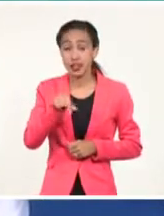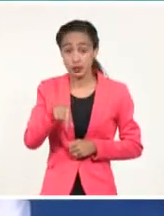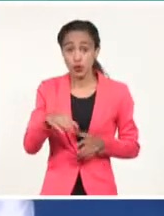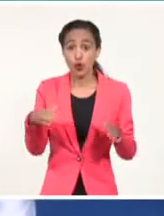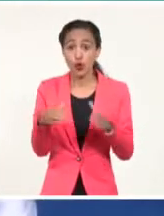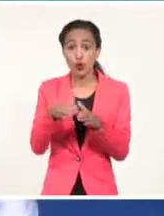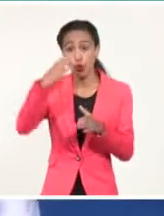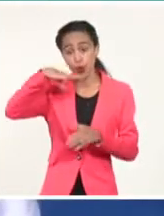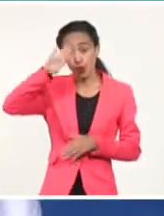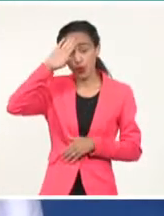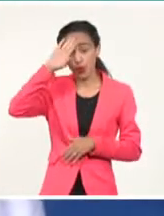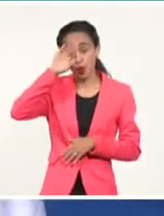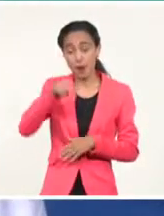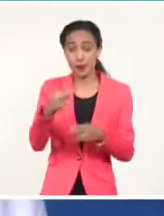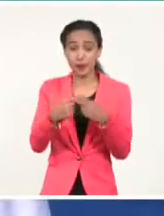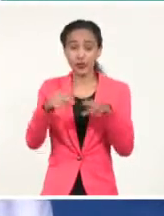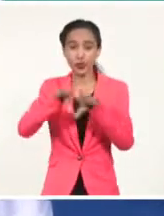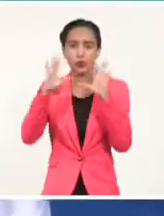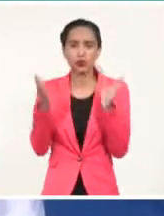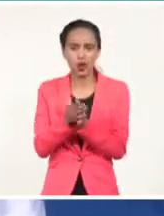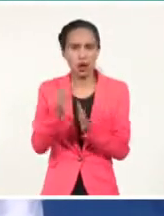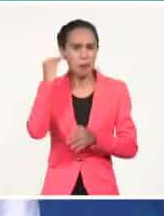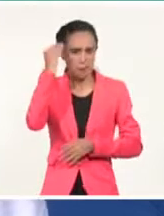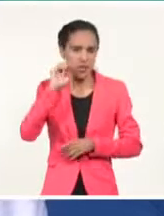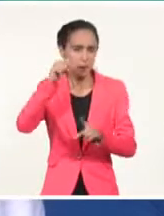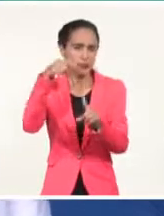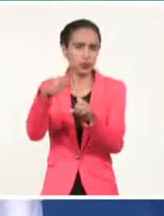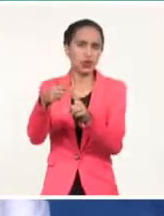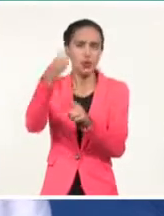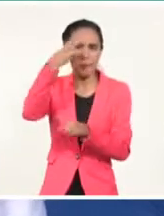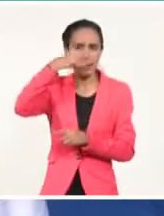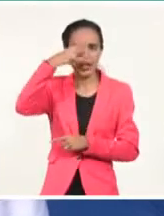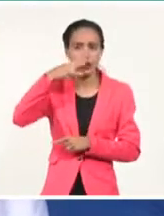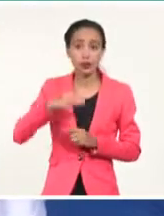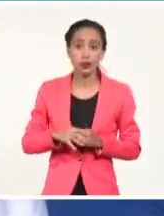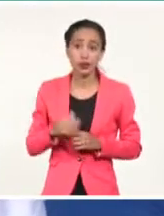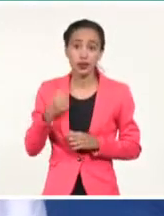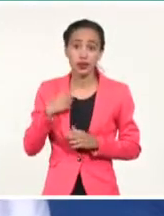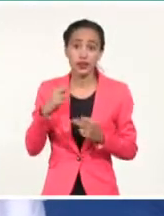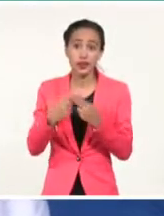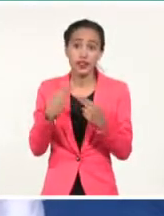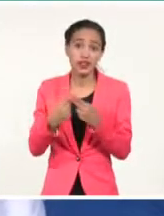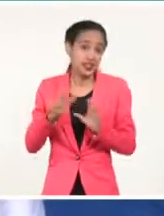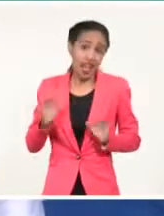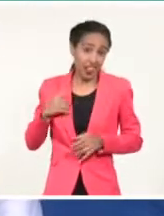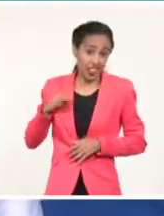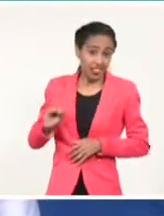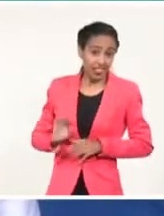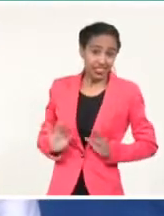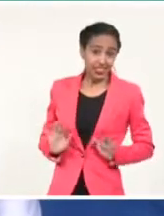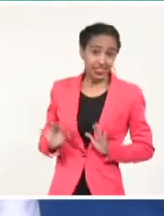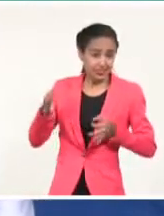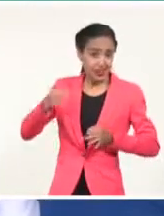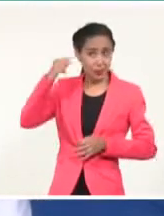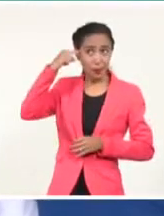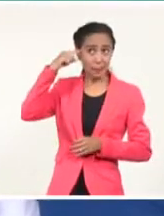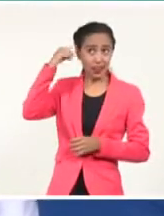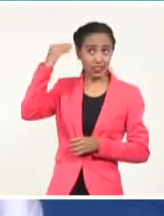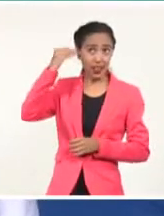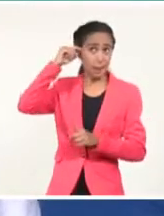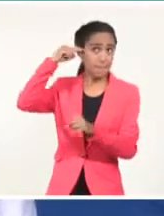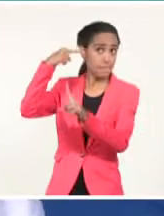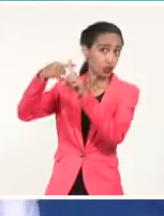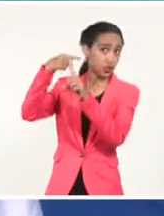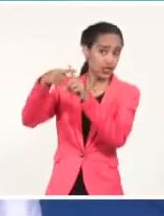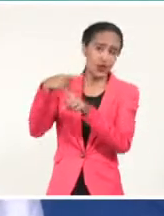¿optimista con lo que pueda suceder en México? Bueno, ya le dije ya, todo el tiempo tenemos la mentalidad positiva y sí vamos a ser